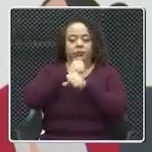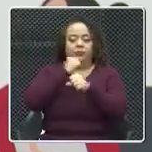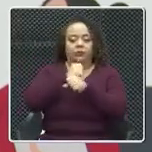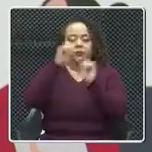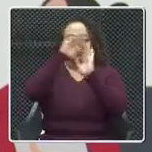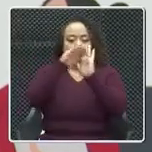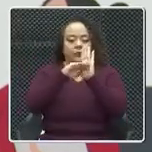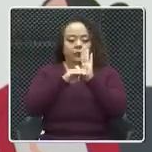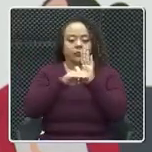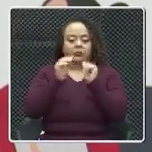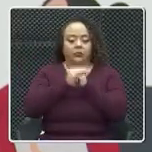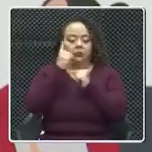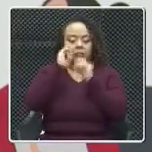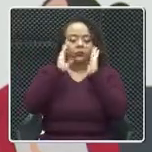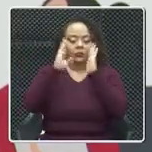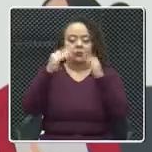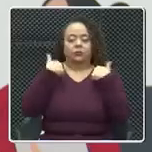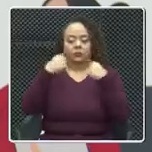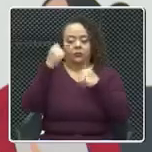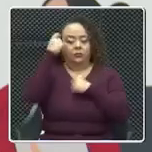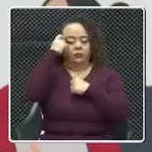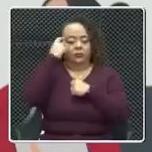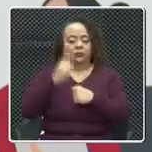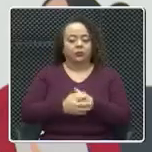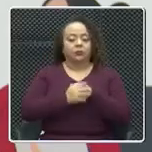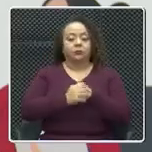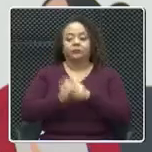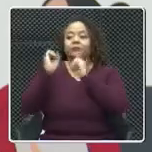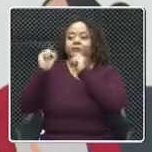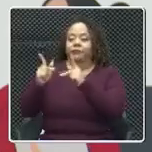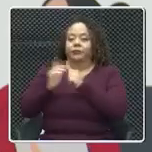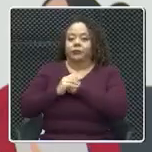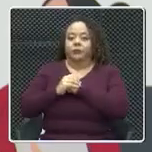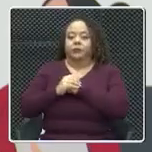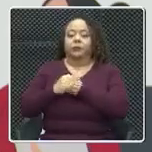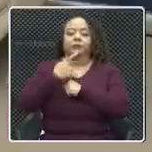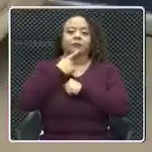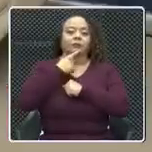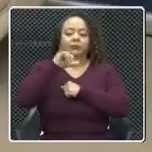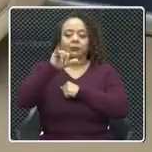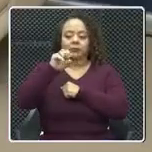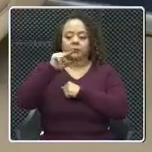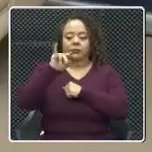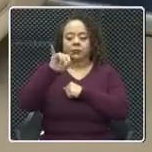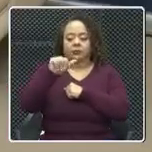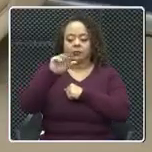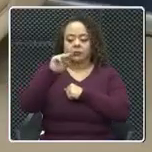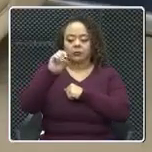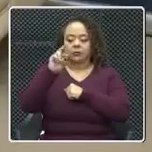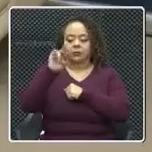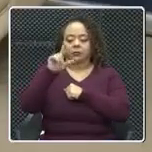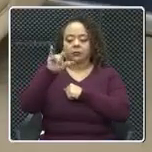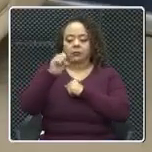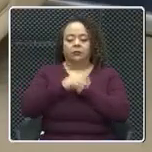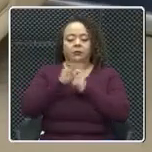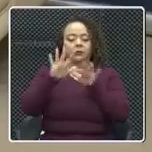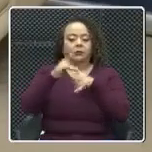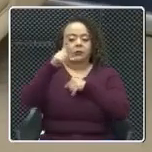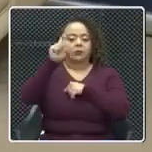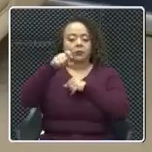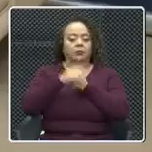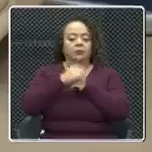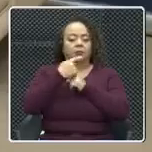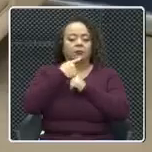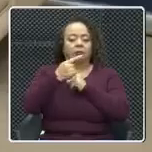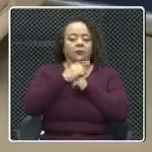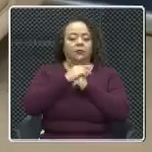en protocolos para la atención de este tipo de riesgos. Ok. Disenia Morales nos dice, buen día, ¿cómo debería de